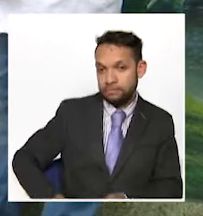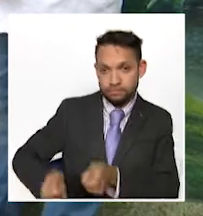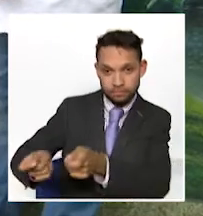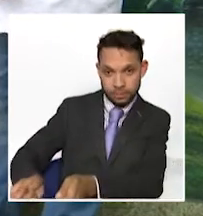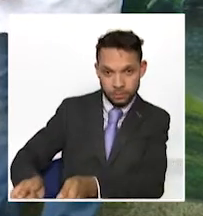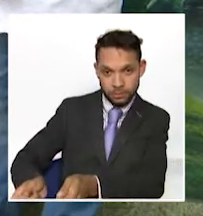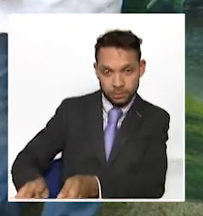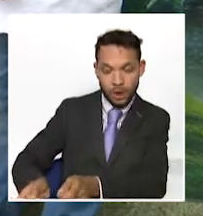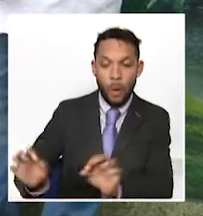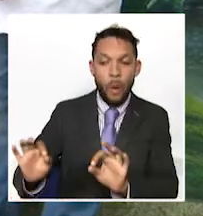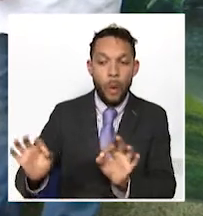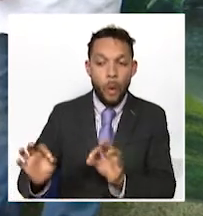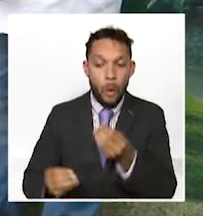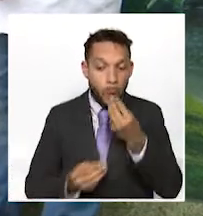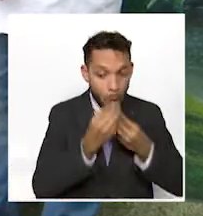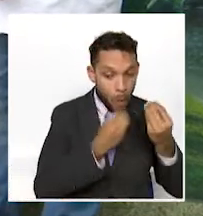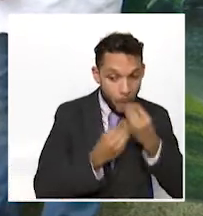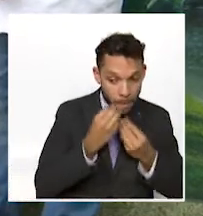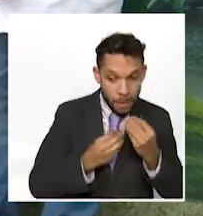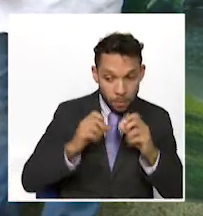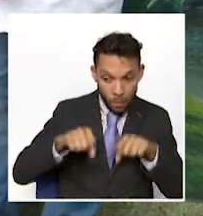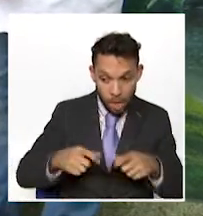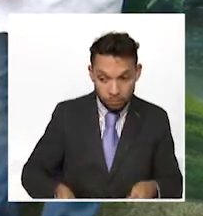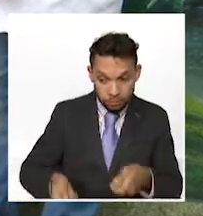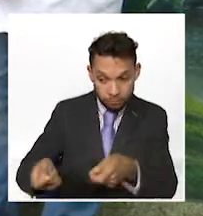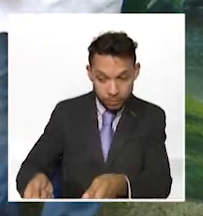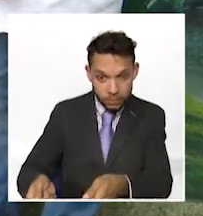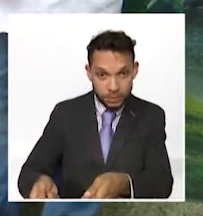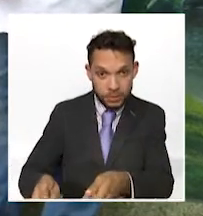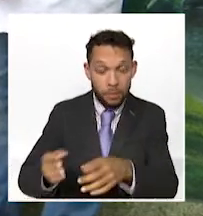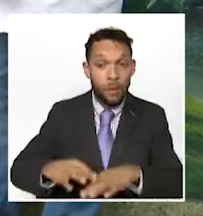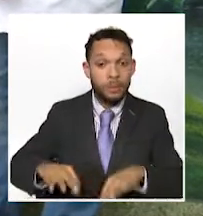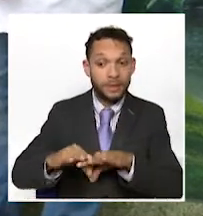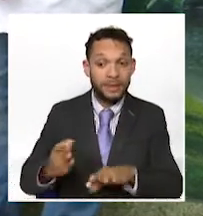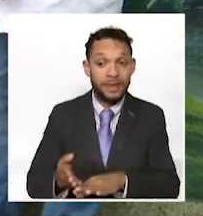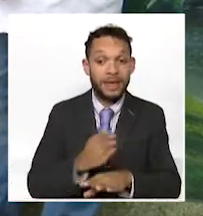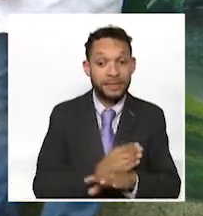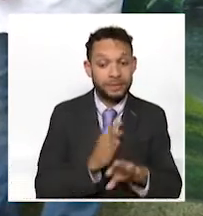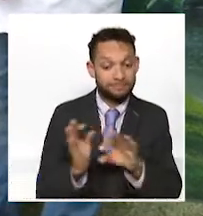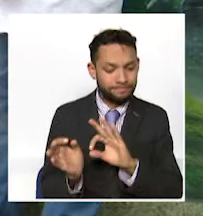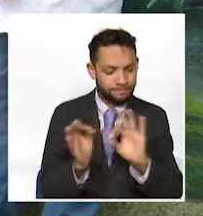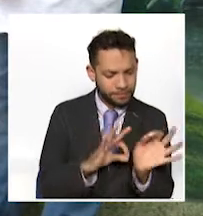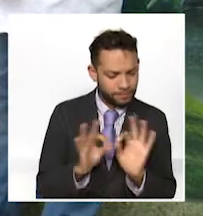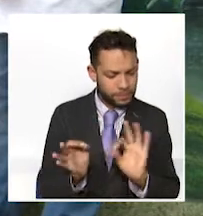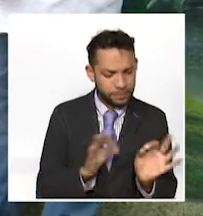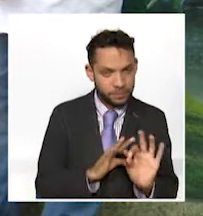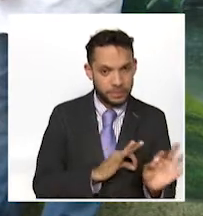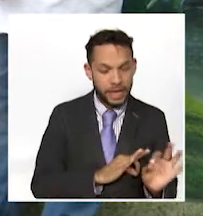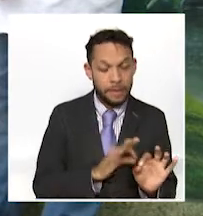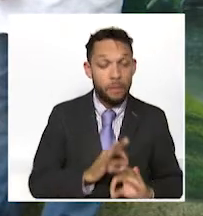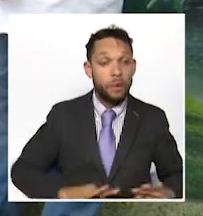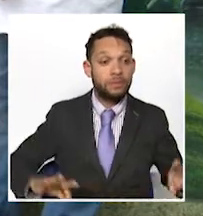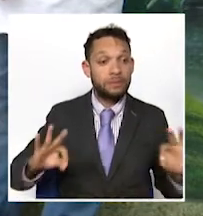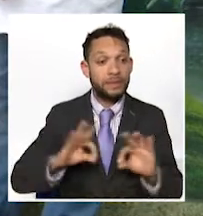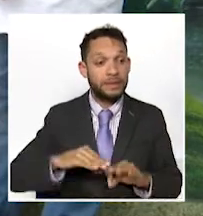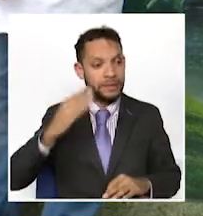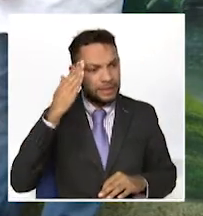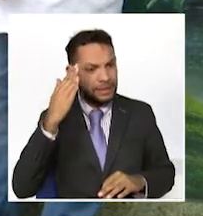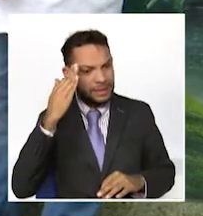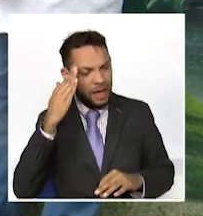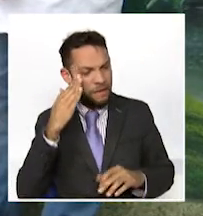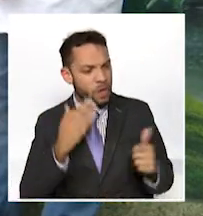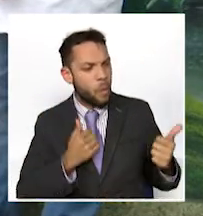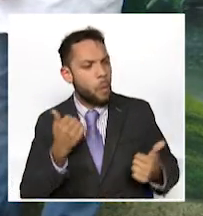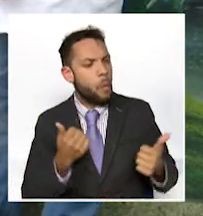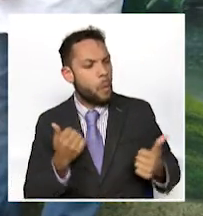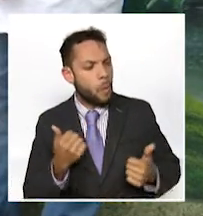paciente dependiendo del tipo del dolor. Hay que tener en cuenta que la prevención de la alteración que está produciendo el dolor es algo fundamental y nosotros debemos